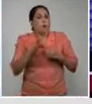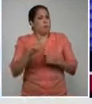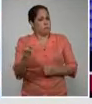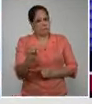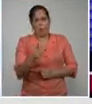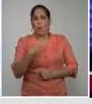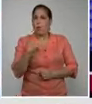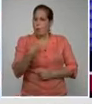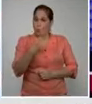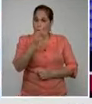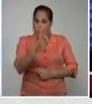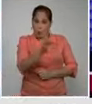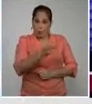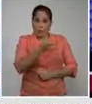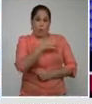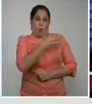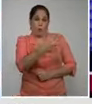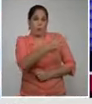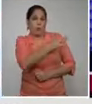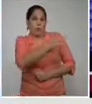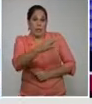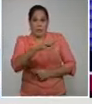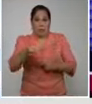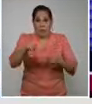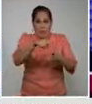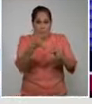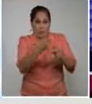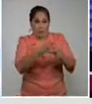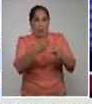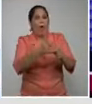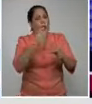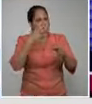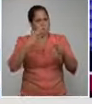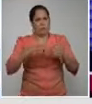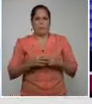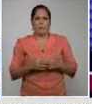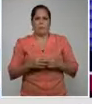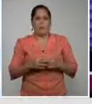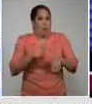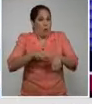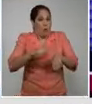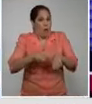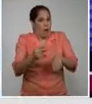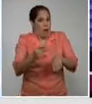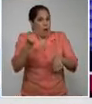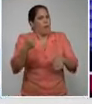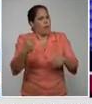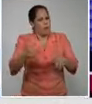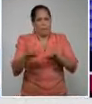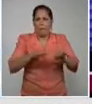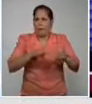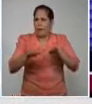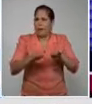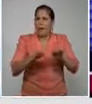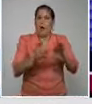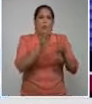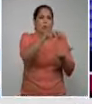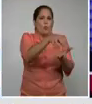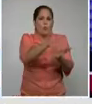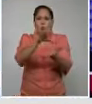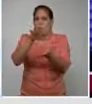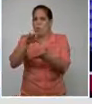8 municipios hayan sido seleccionados. Lo que sí era importante era en el menor tiempo posible preparar todos los vacunatorios, preparar todos